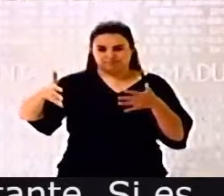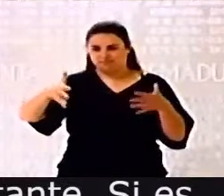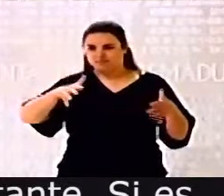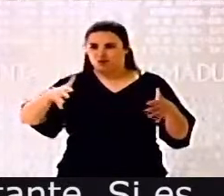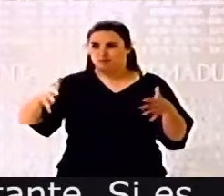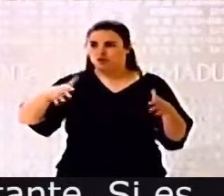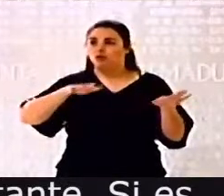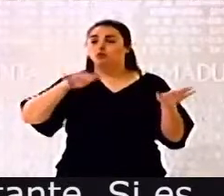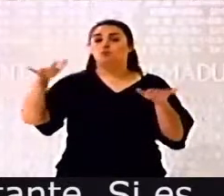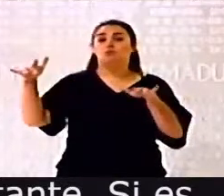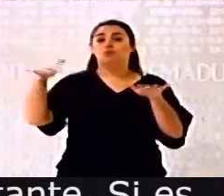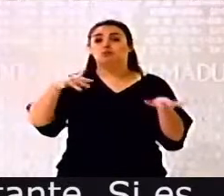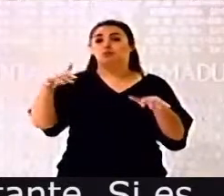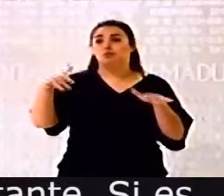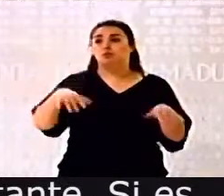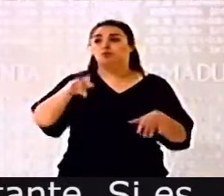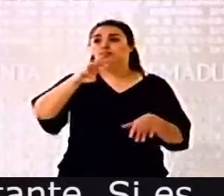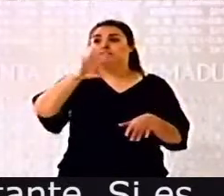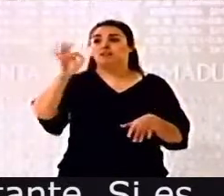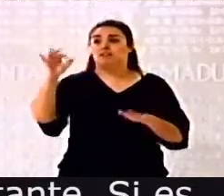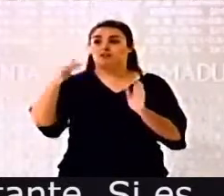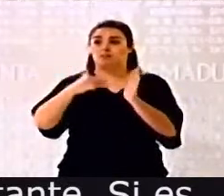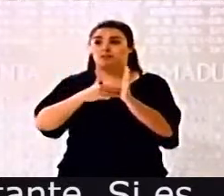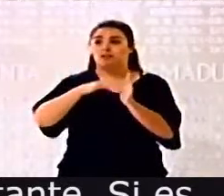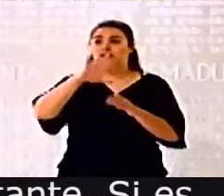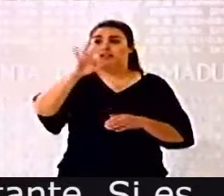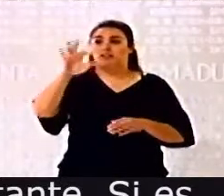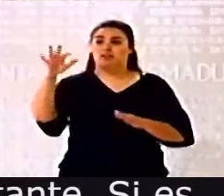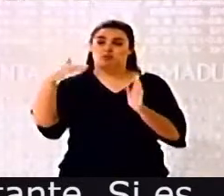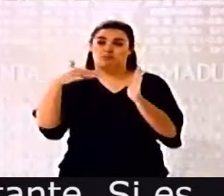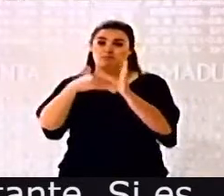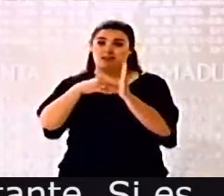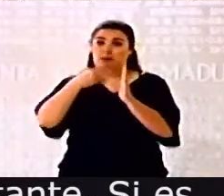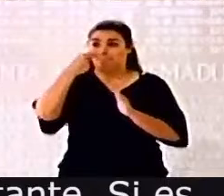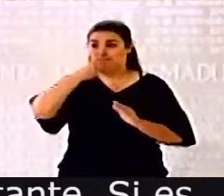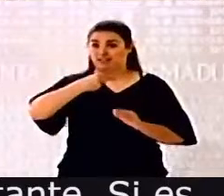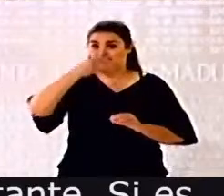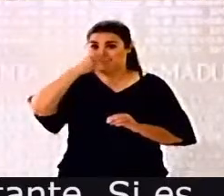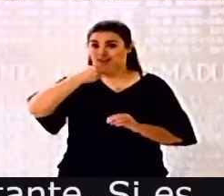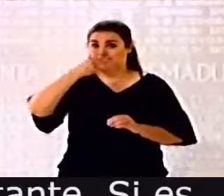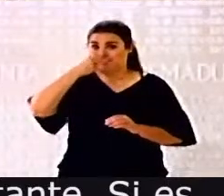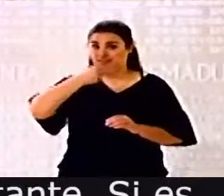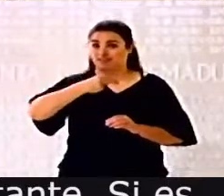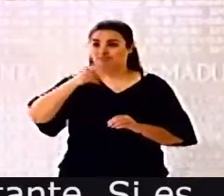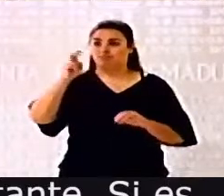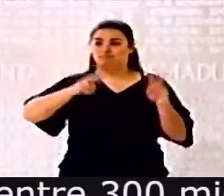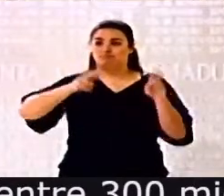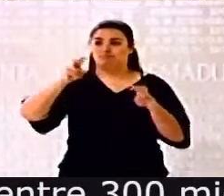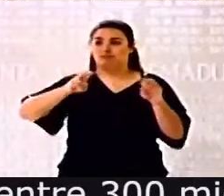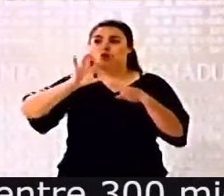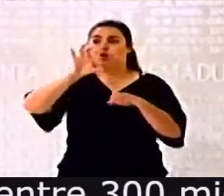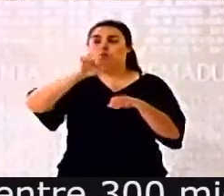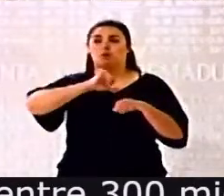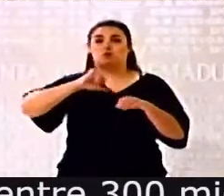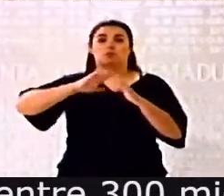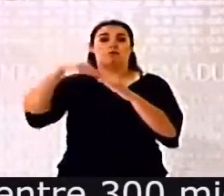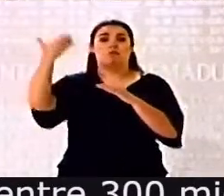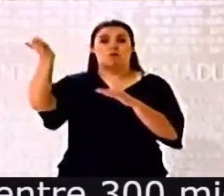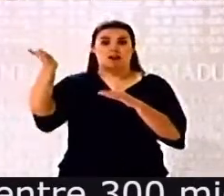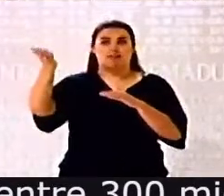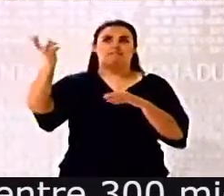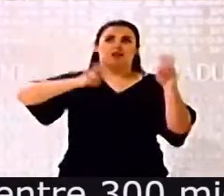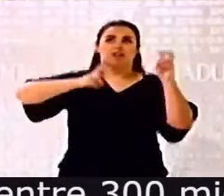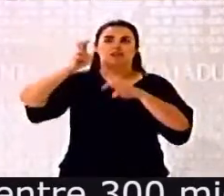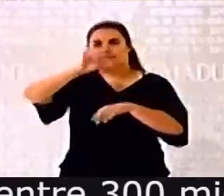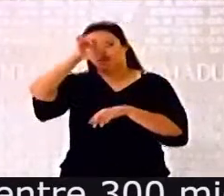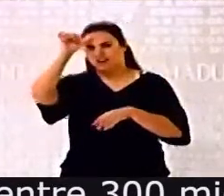una afluencia de entre 300.000 y 500.000 visitantes de fuera de nuestra comunidad autónoma durante todo el